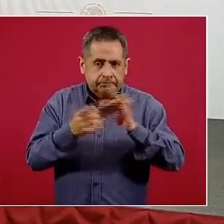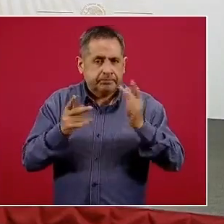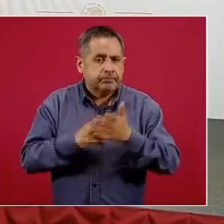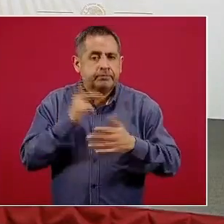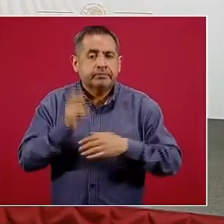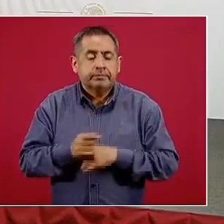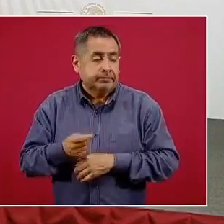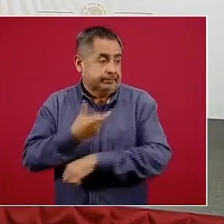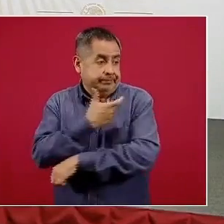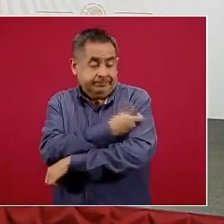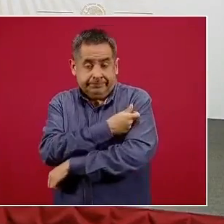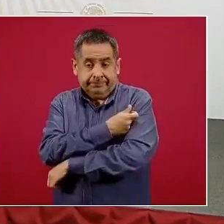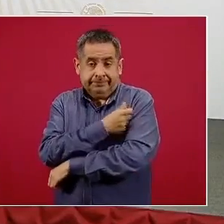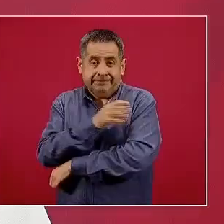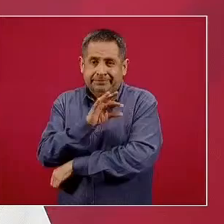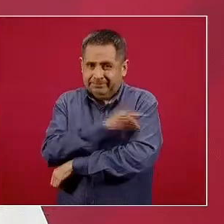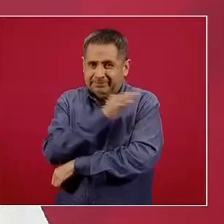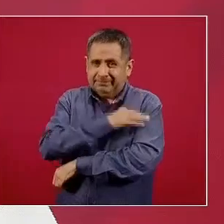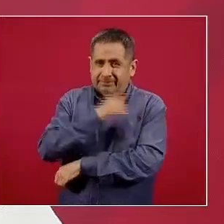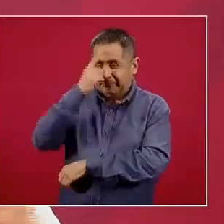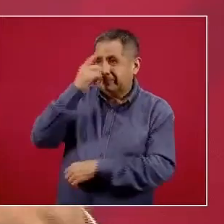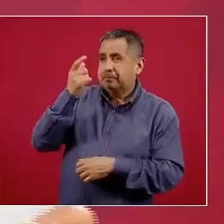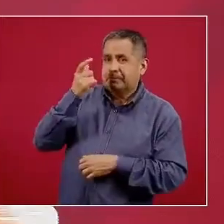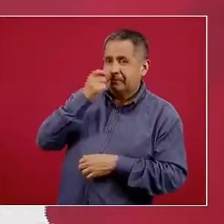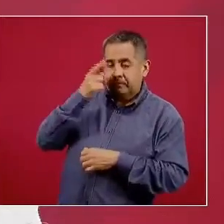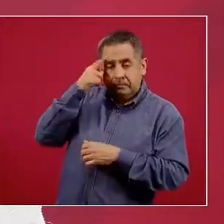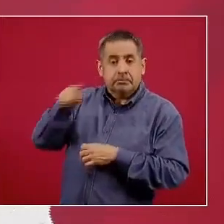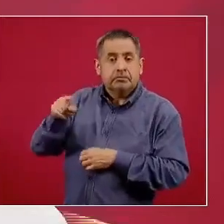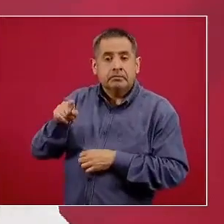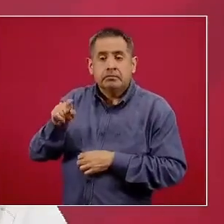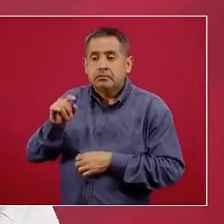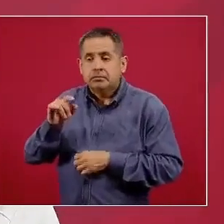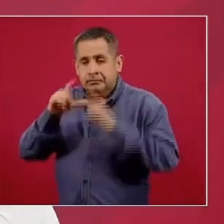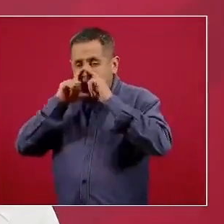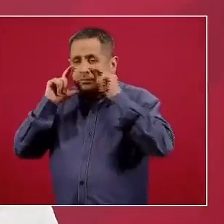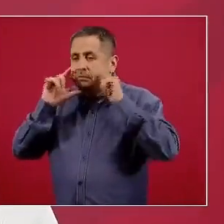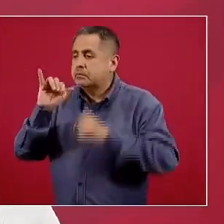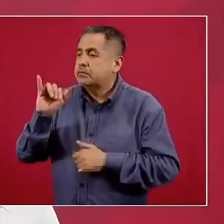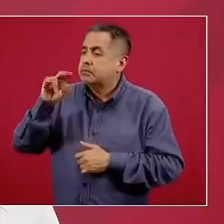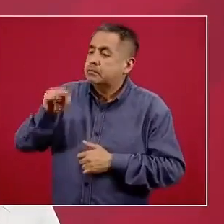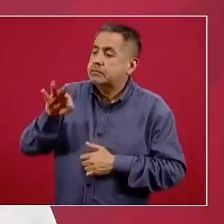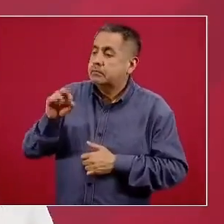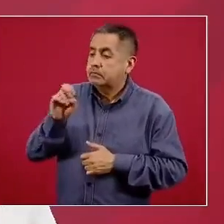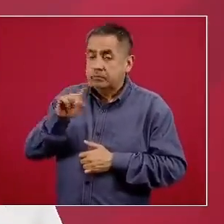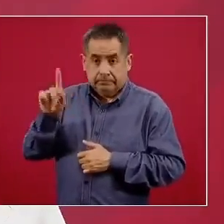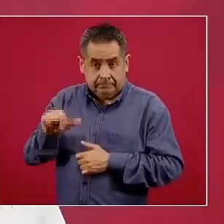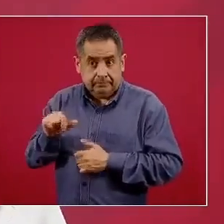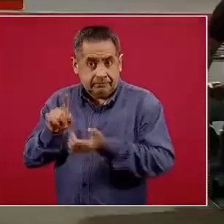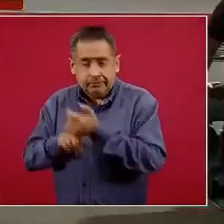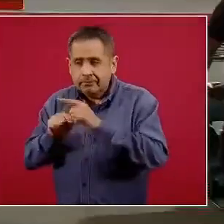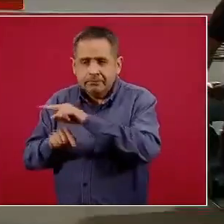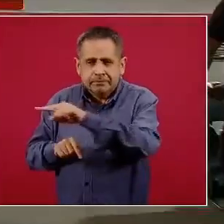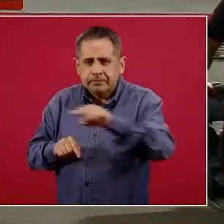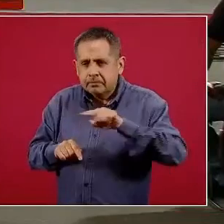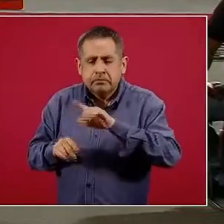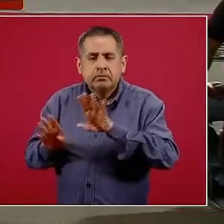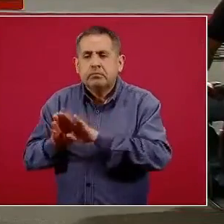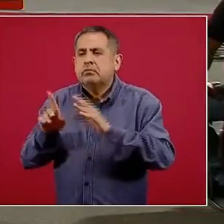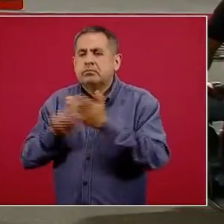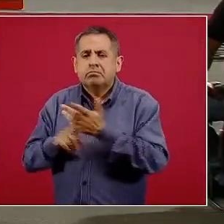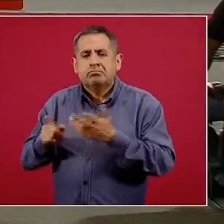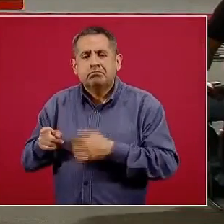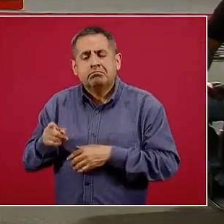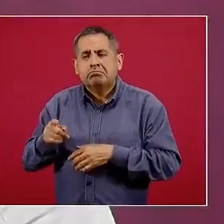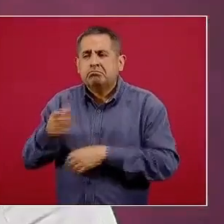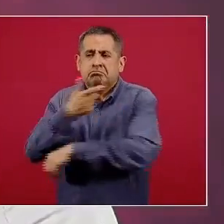que la vacuna contra la influenza, en su uso en condiciones reales, es una vacuna con